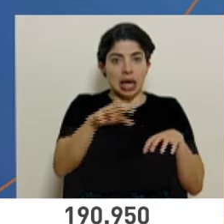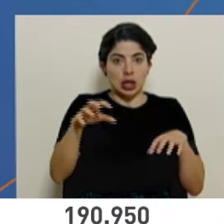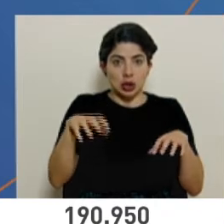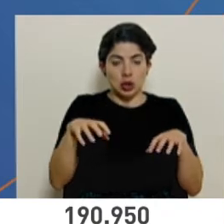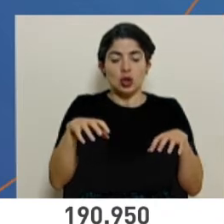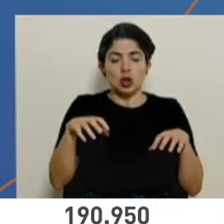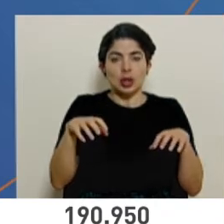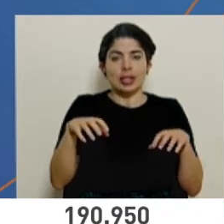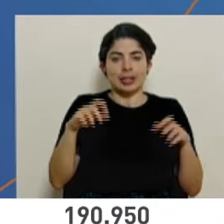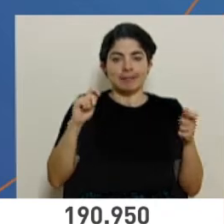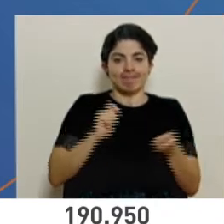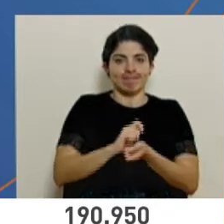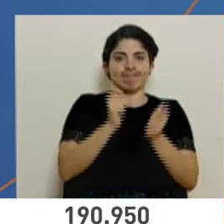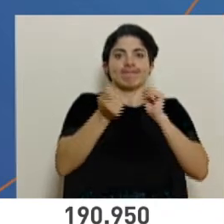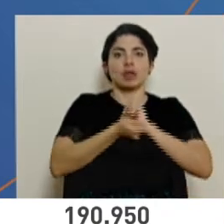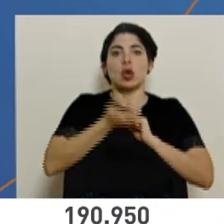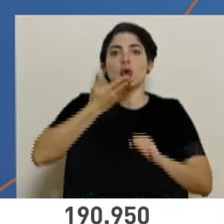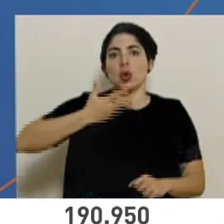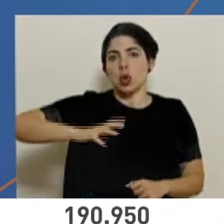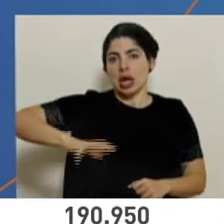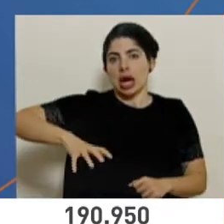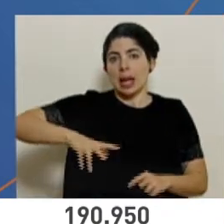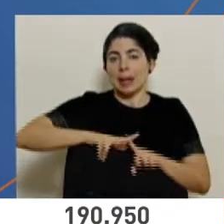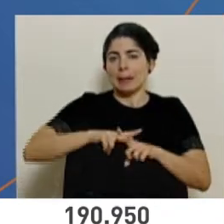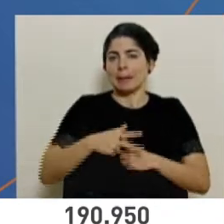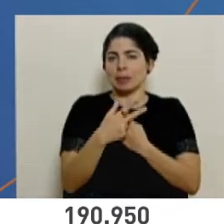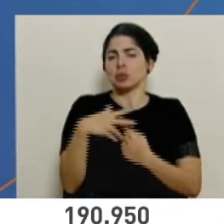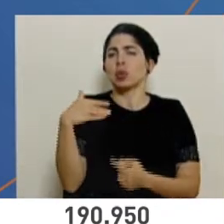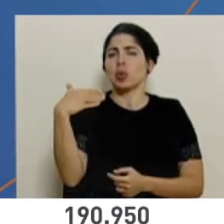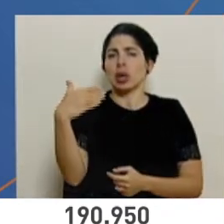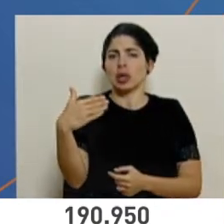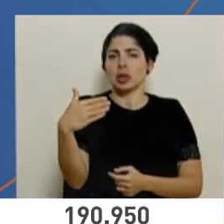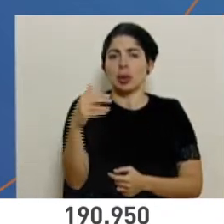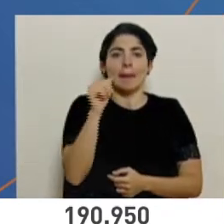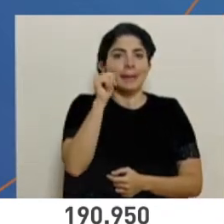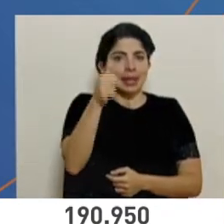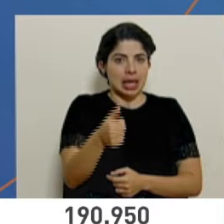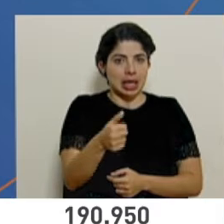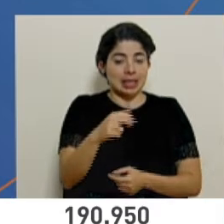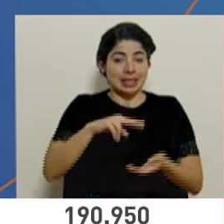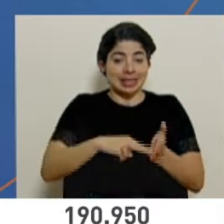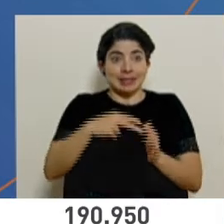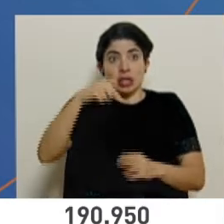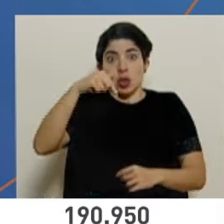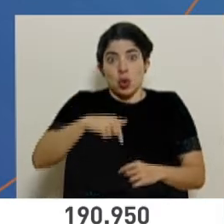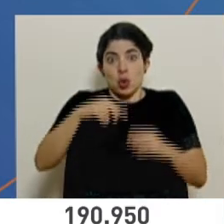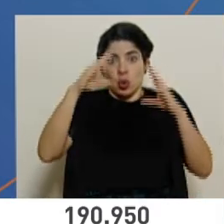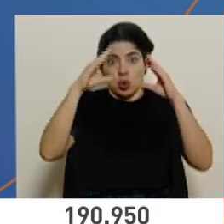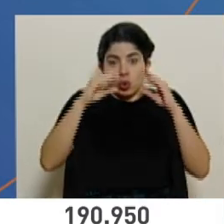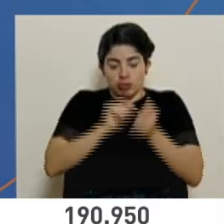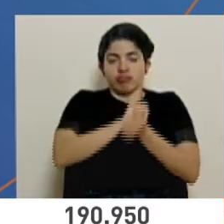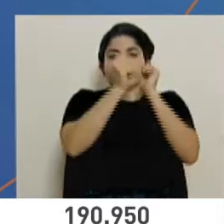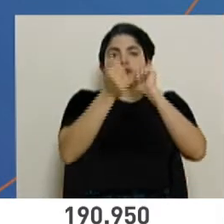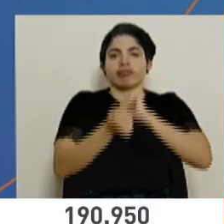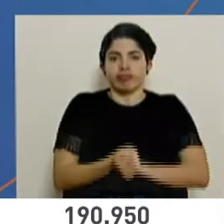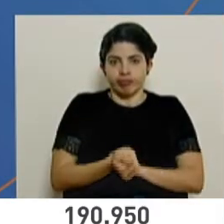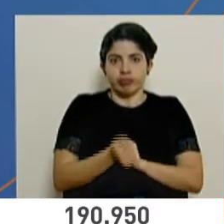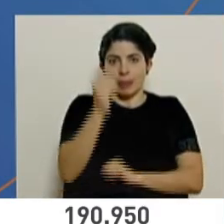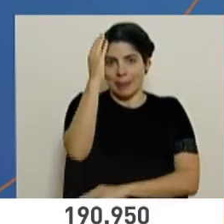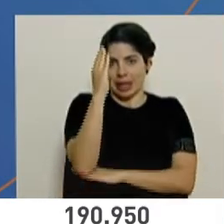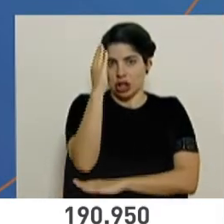tendrían la condición de alerta naranja a partir de el día de mañana, es decir, hoy cambia el estado de alerta a partir